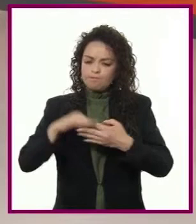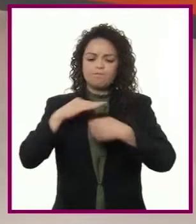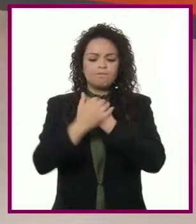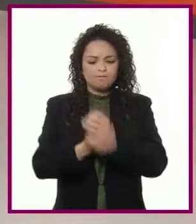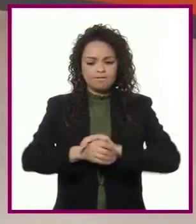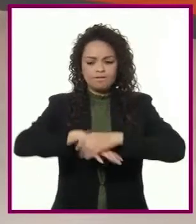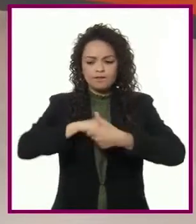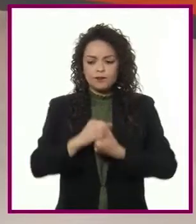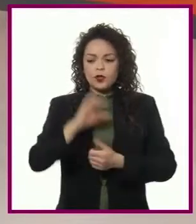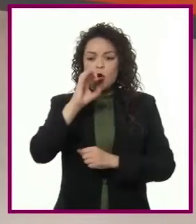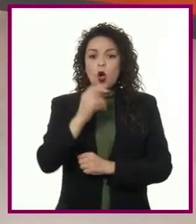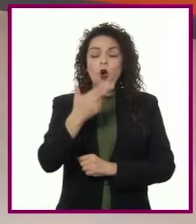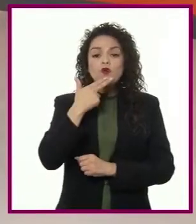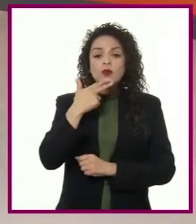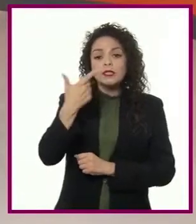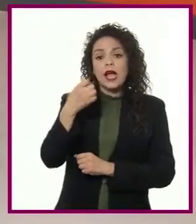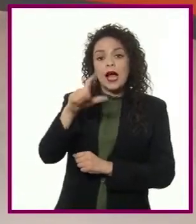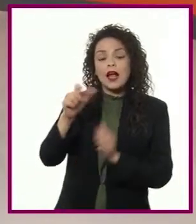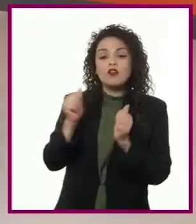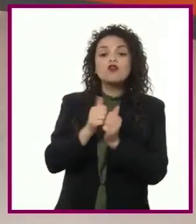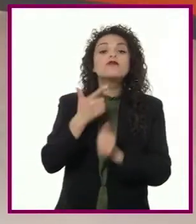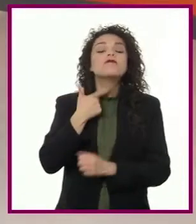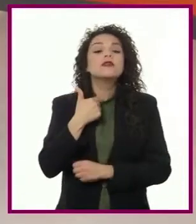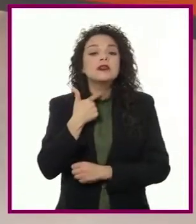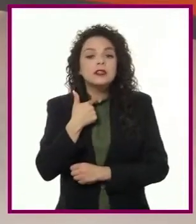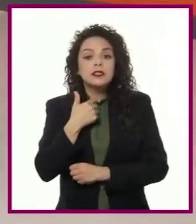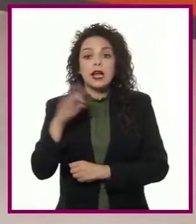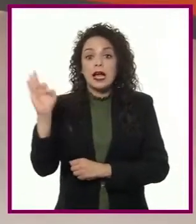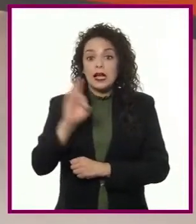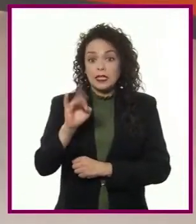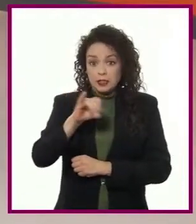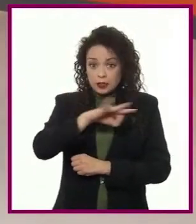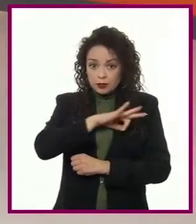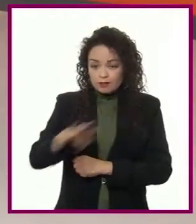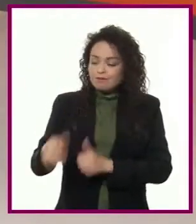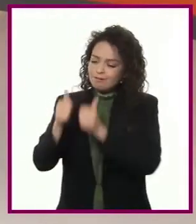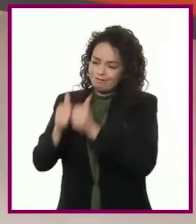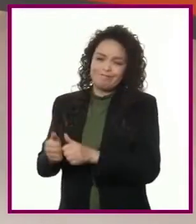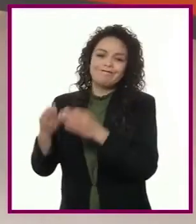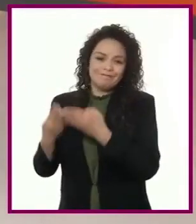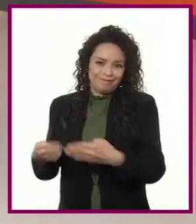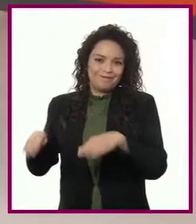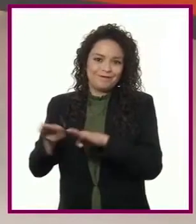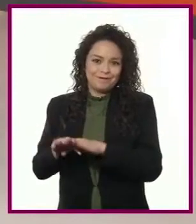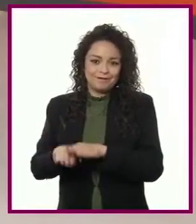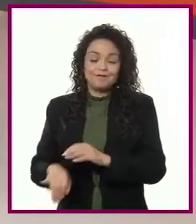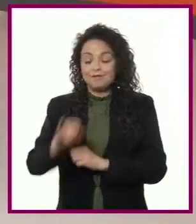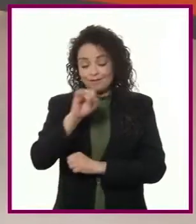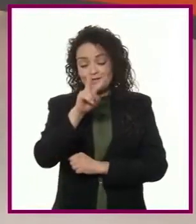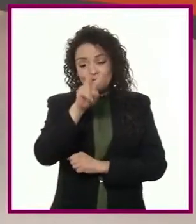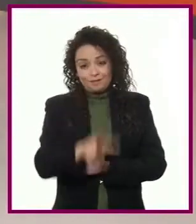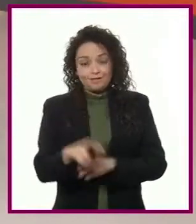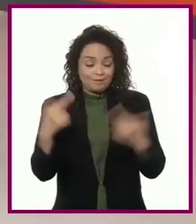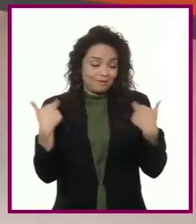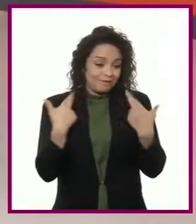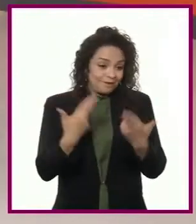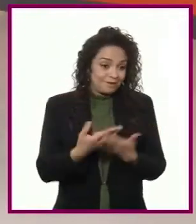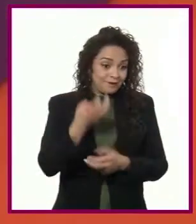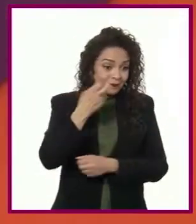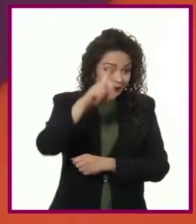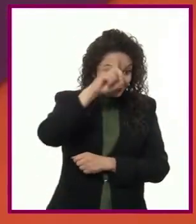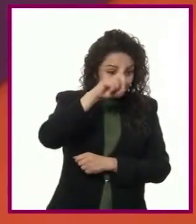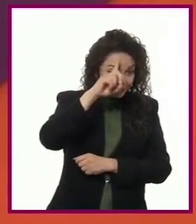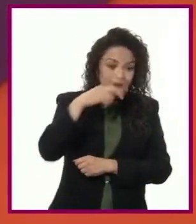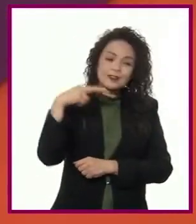gel antibacterial y, si nos es posible, permanecer en casa. Es correcto, maestro. Al seguir estas indicaciones,